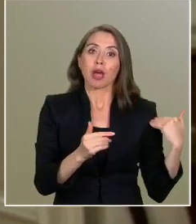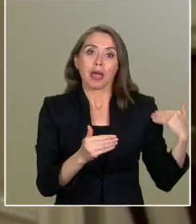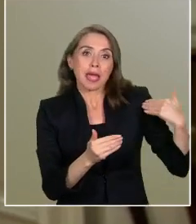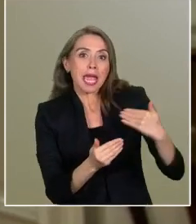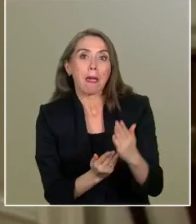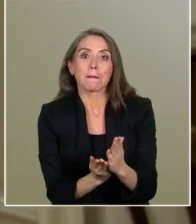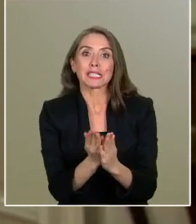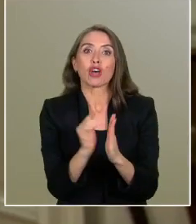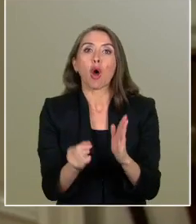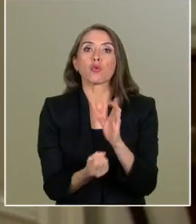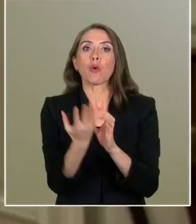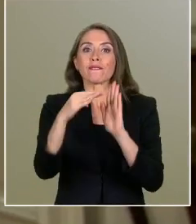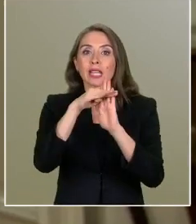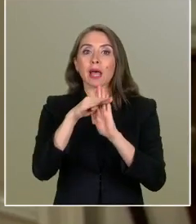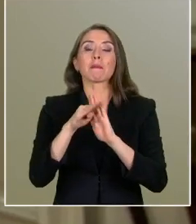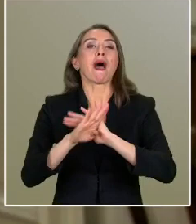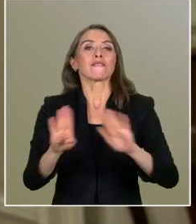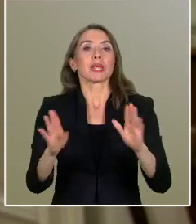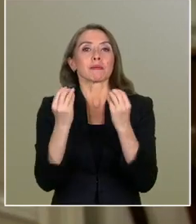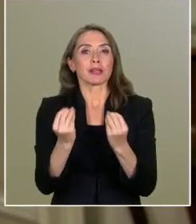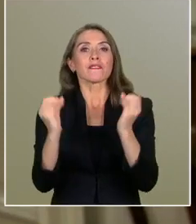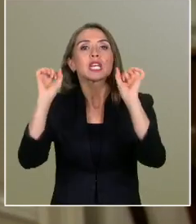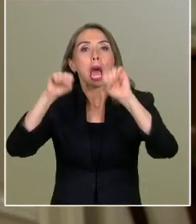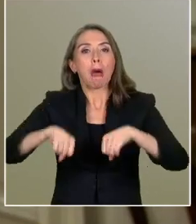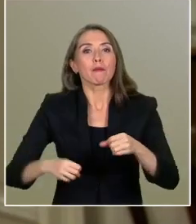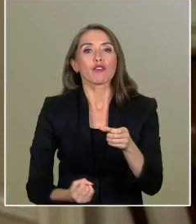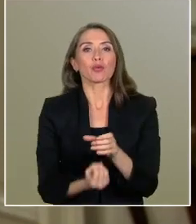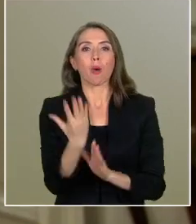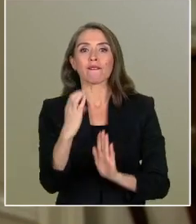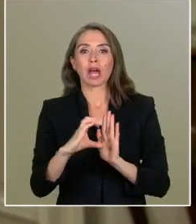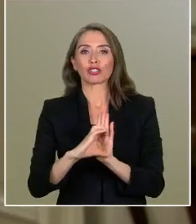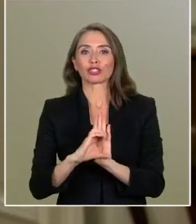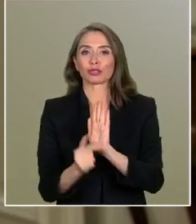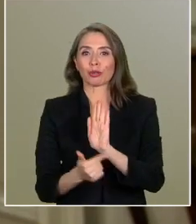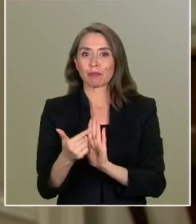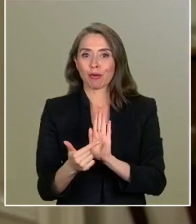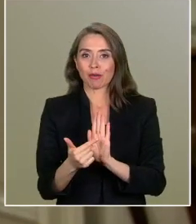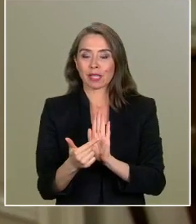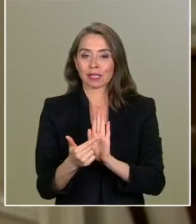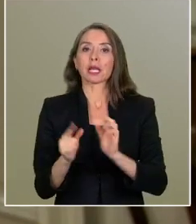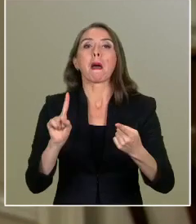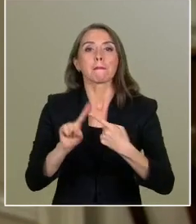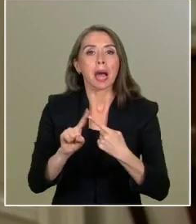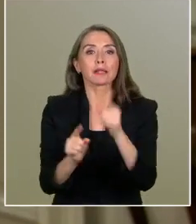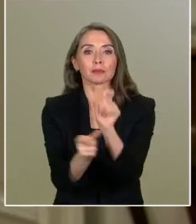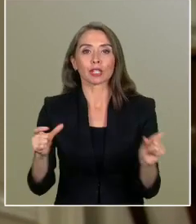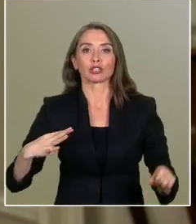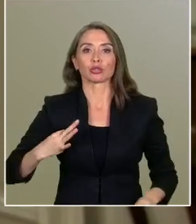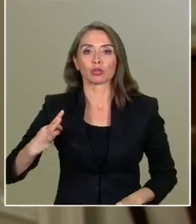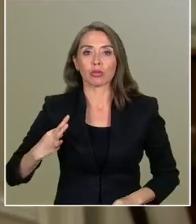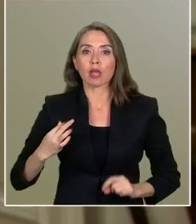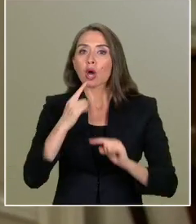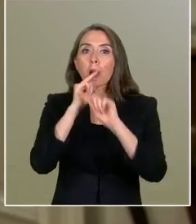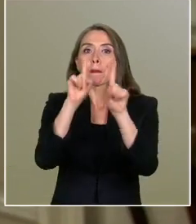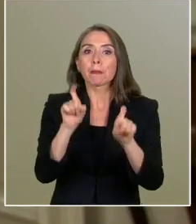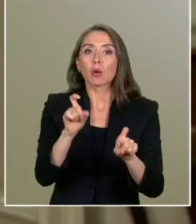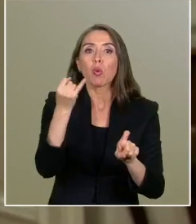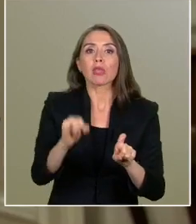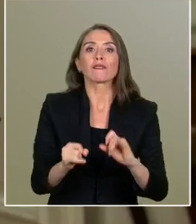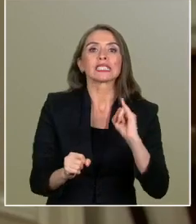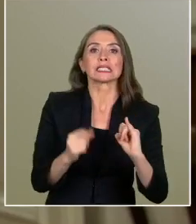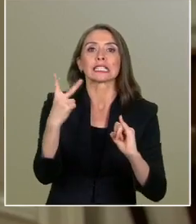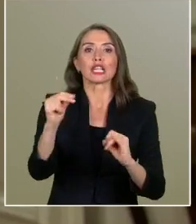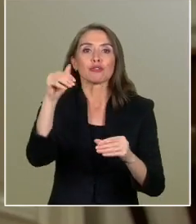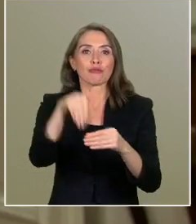nueva etapa llegue a buen puerto y concluya con la aprobación de la nueva constitución a través de la participación ciudadana mediante un plebiscito final